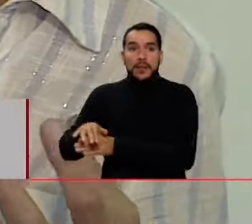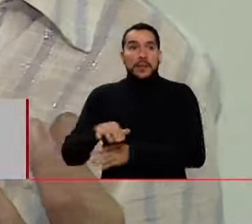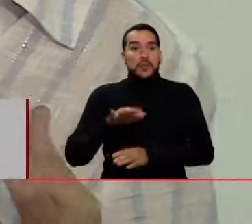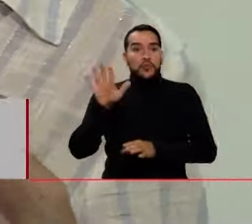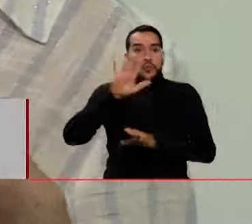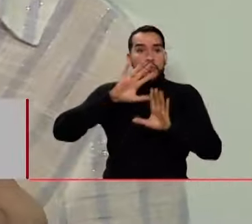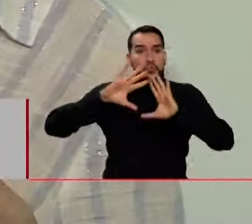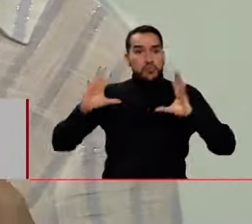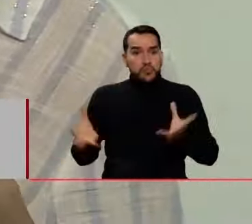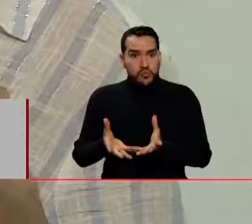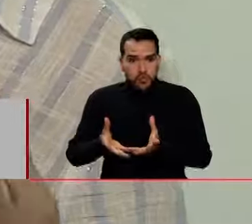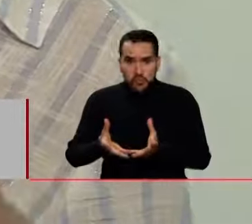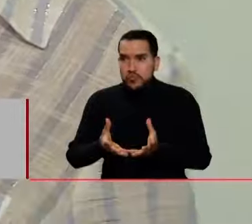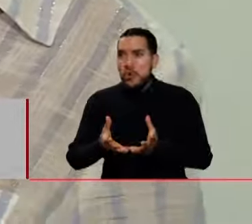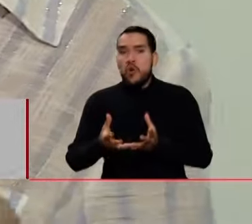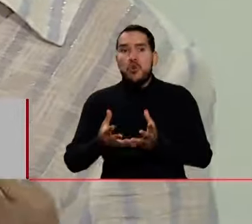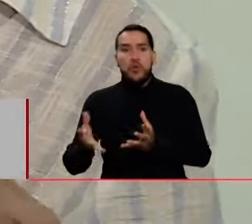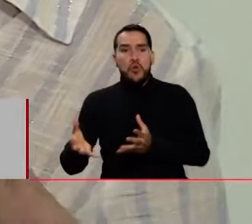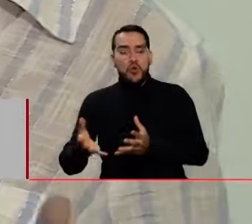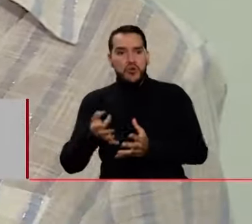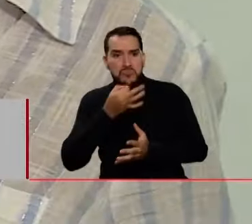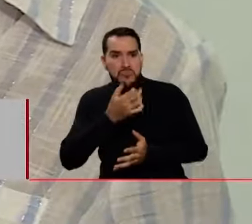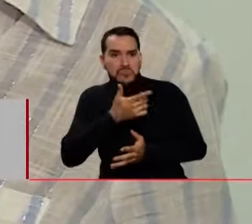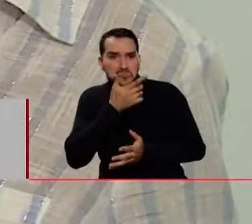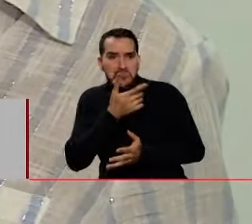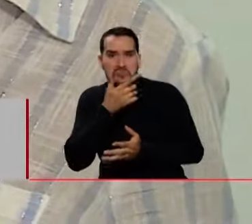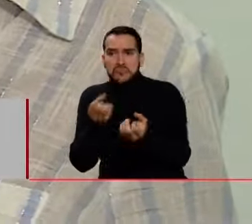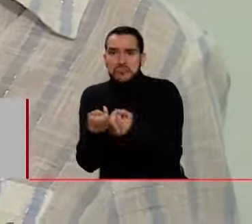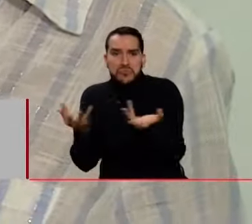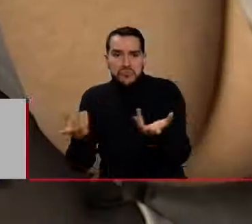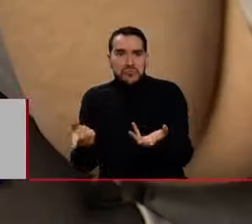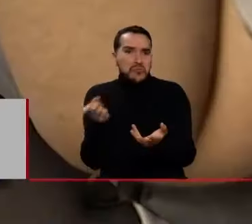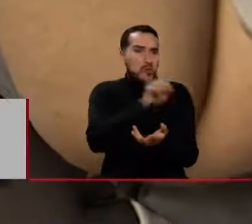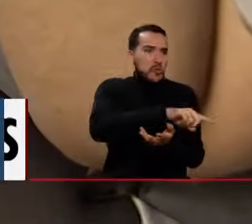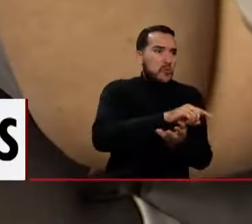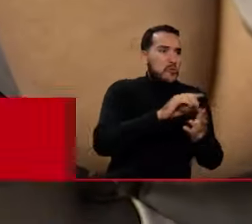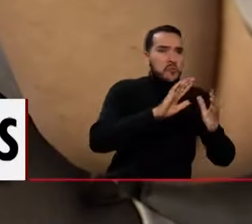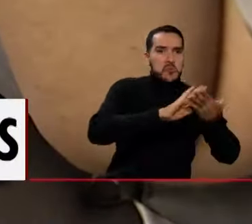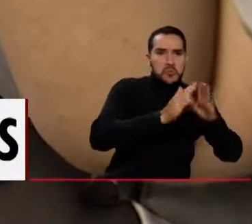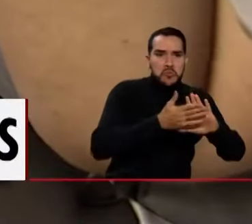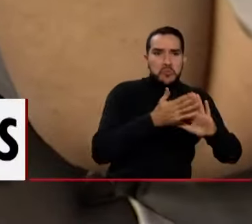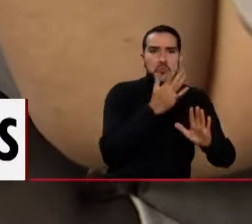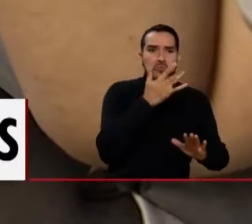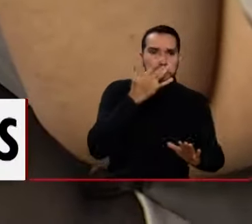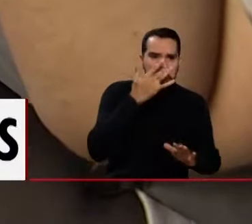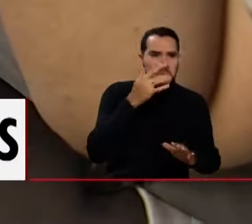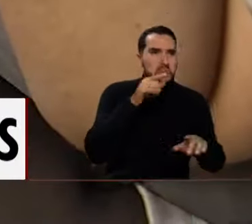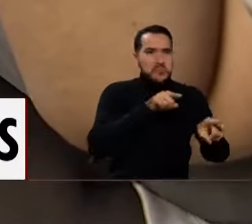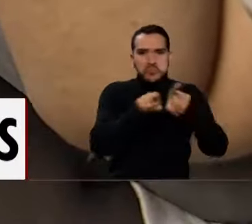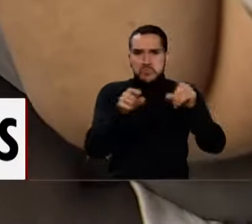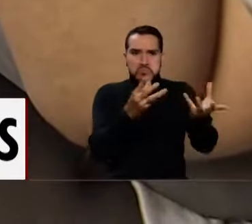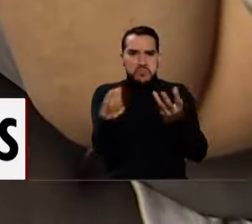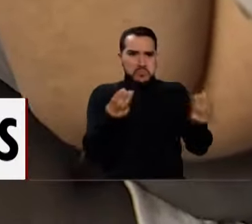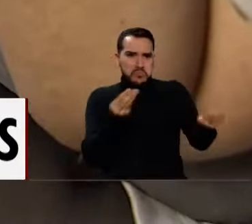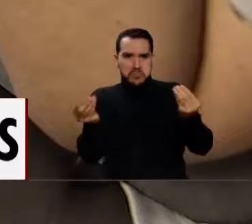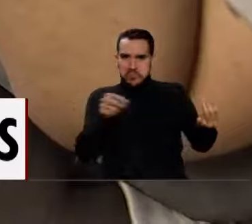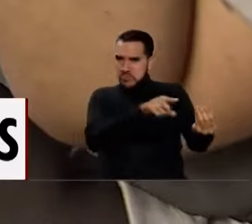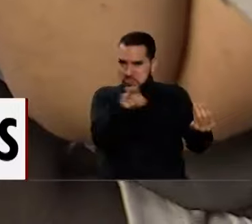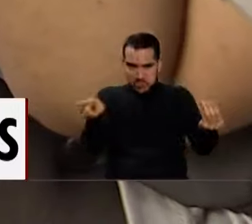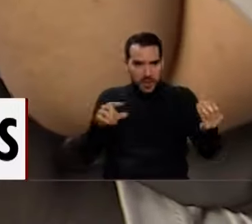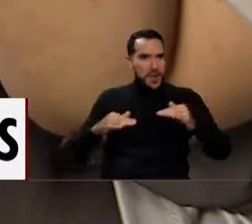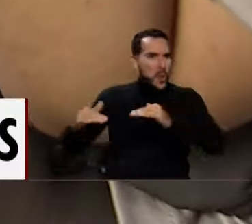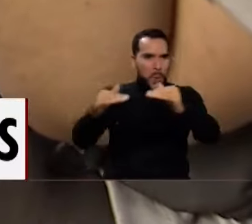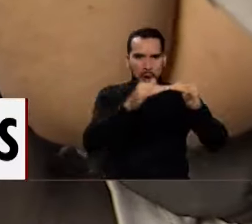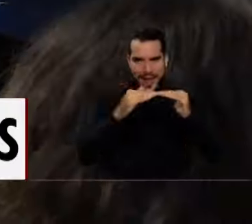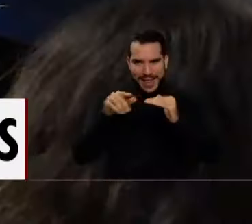mundo gay, sino para las negritudes y los indígenas y todos aquellos abandonados del Estado. Lo agradezco y soy feliz porque la población gay se reivindica